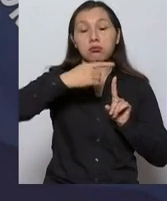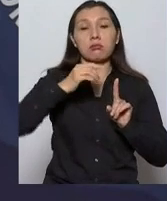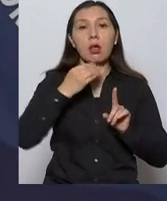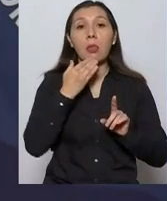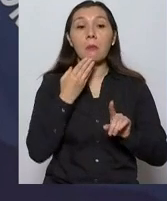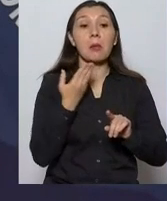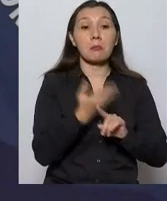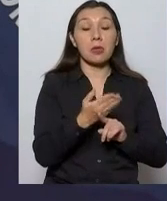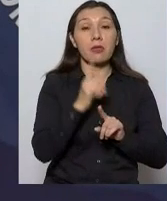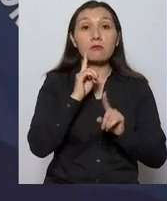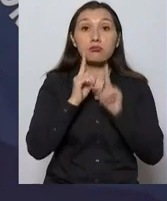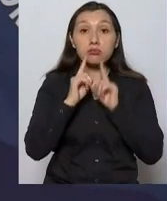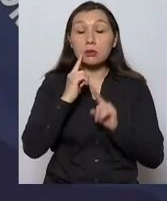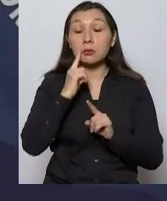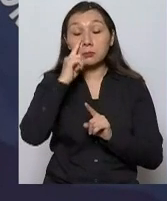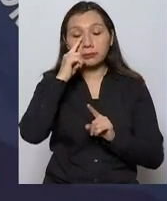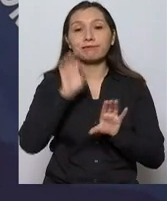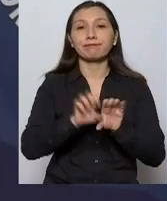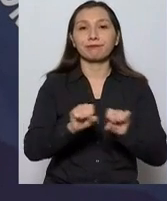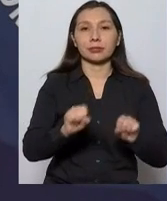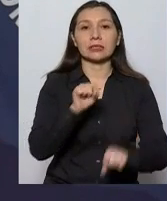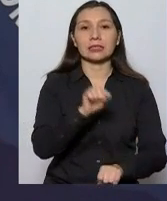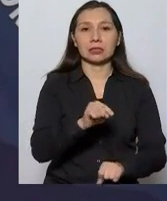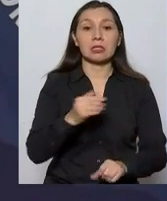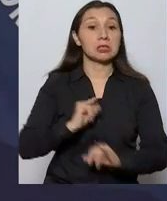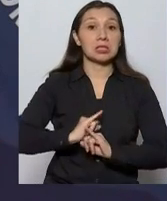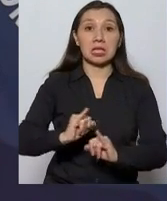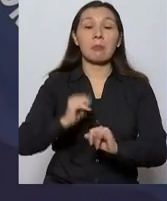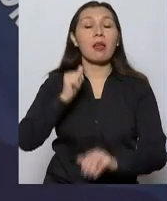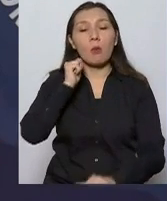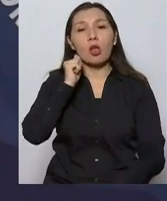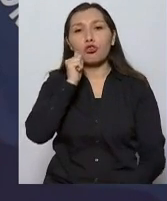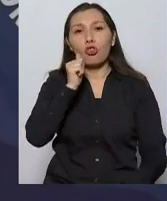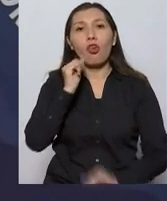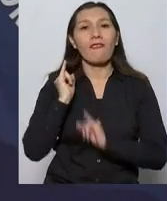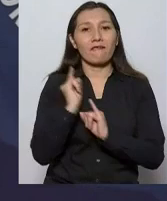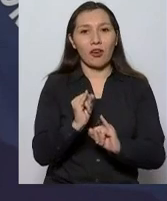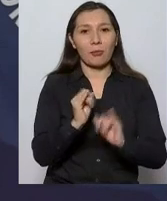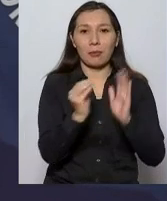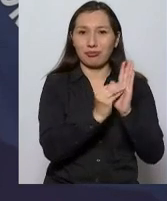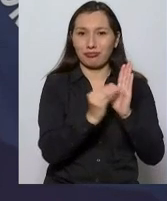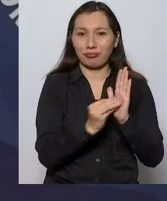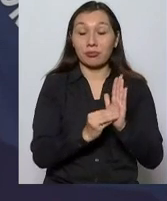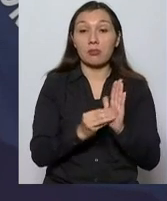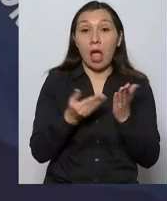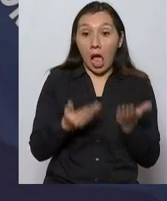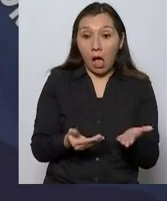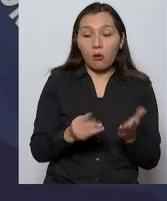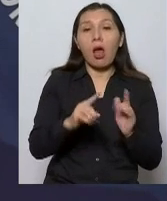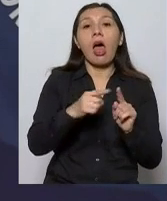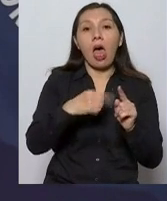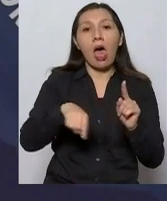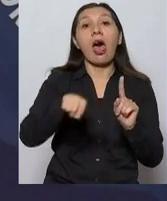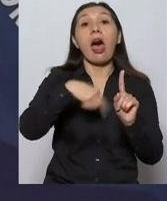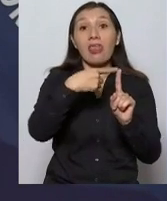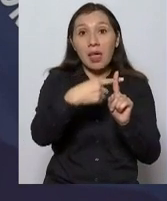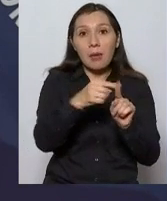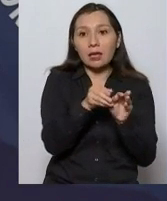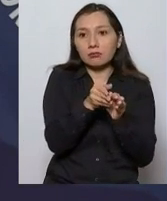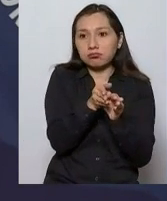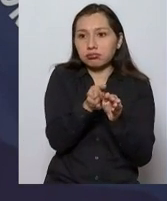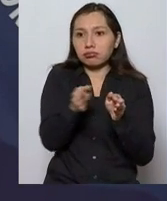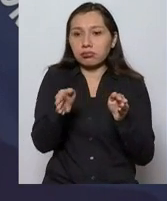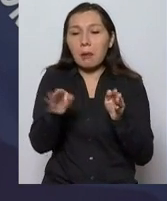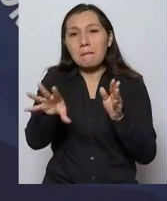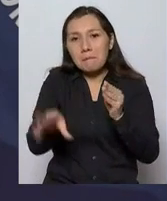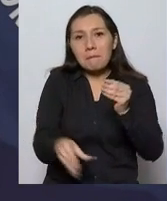se le pide el examen, y ese es el caso confirmado que hemos venido haciendo hasta la fecha. Ahora en adelante hemos ampliado esta definición. ¿Y por